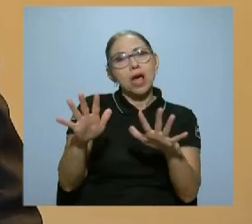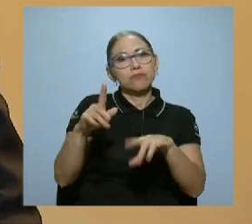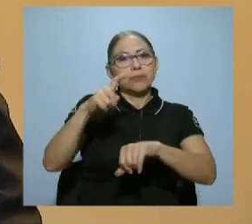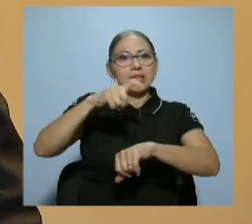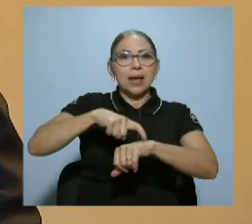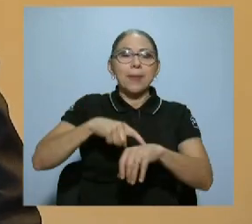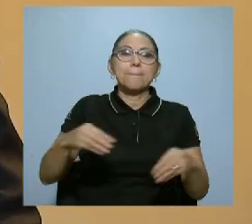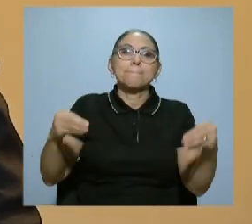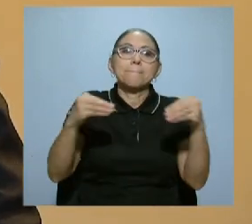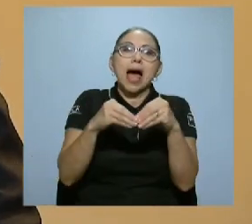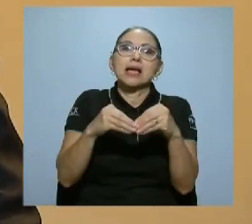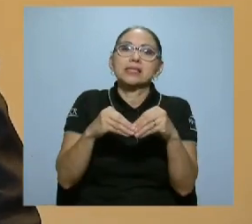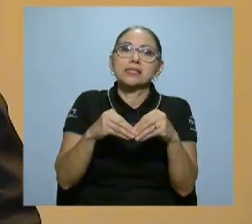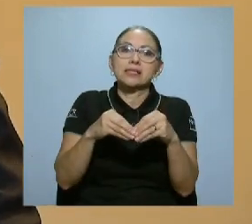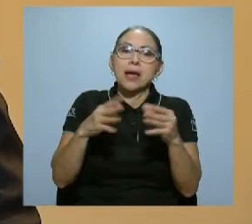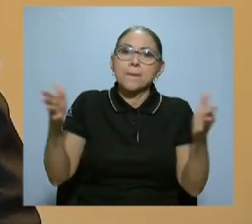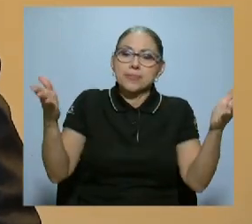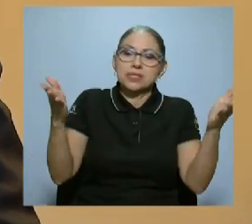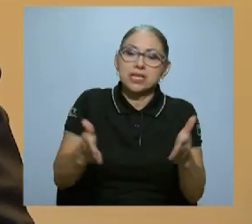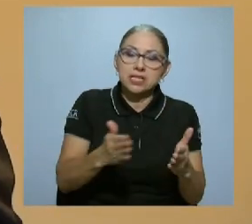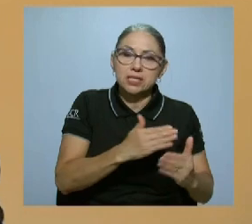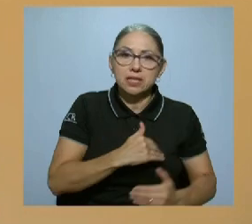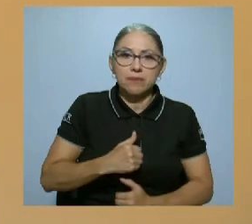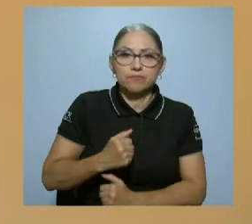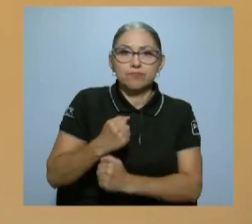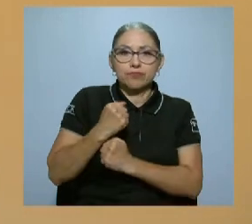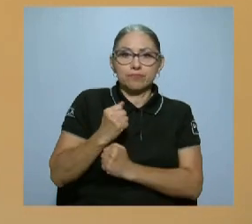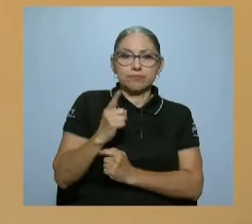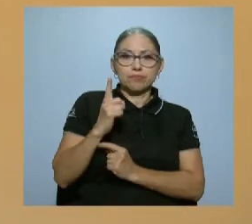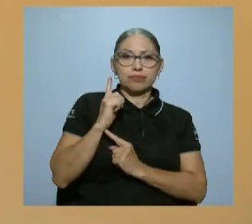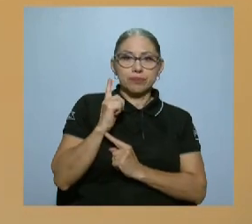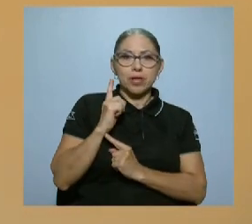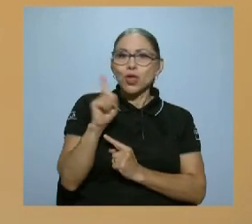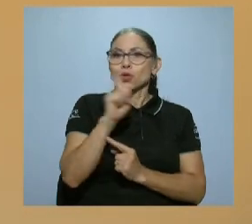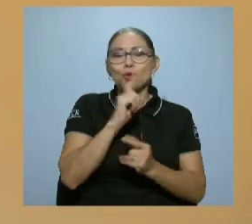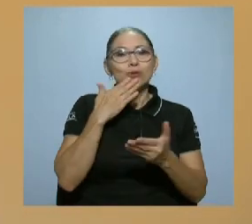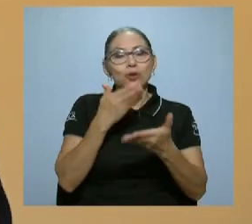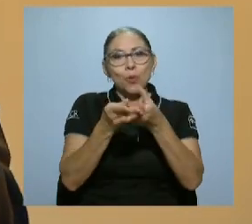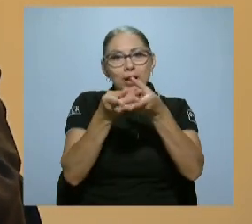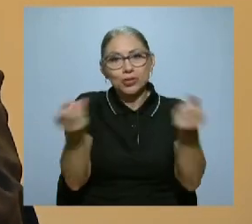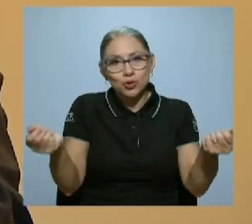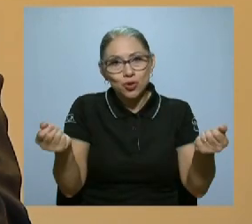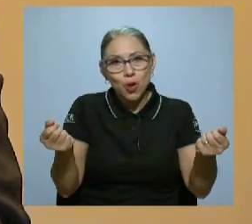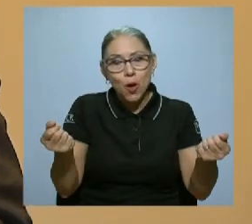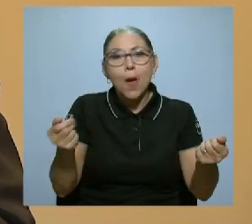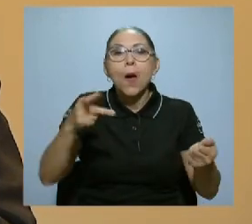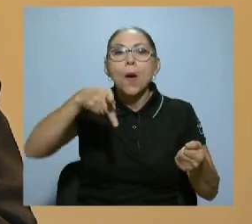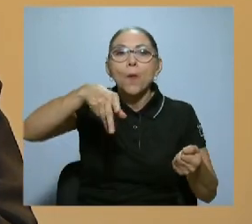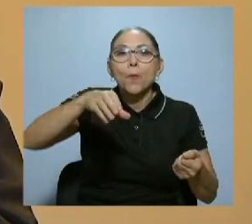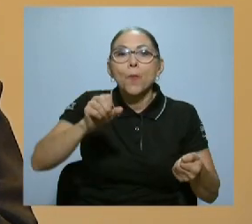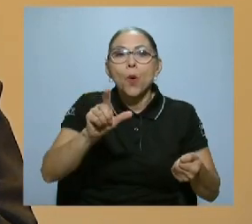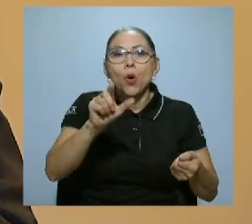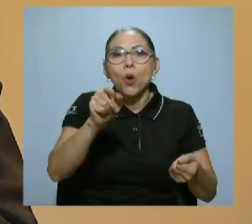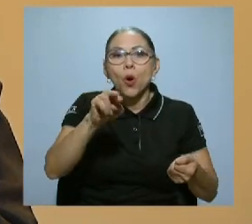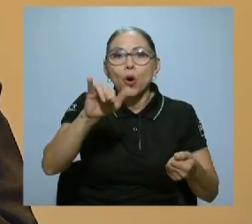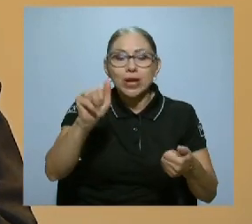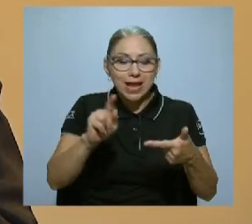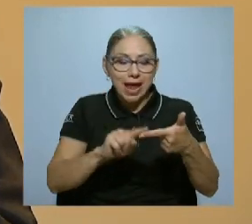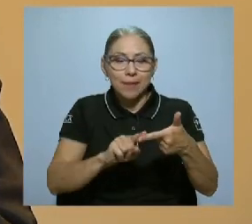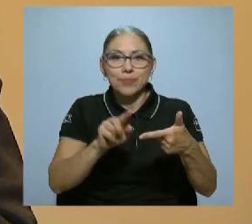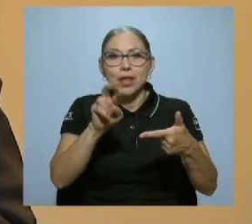militarizada, lo cual no es una buena solución. Tanto Polonia, Rumanía, ni se diga los estados